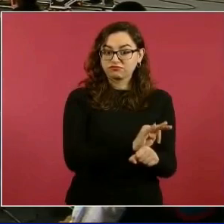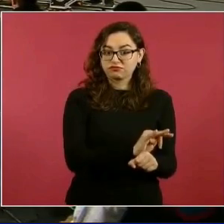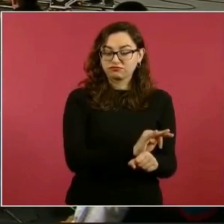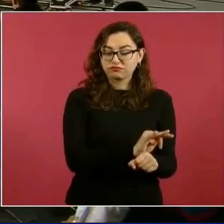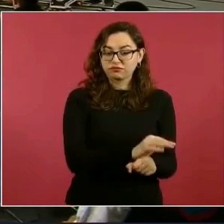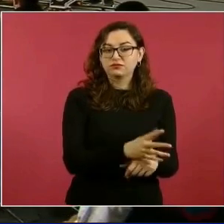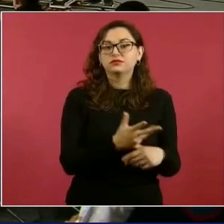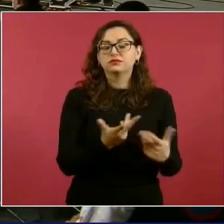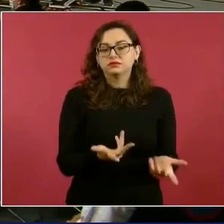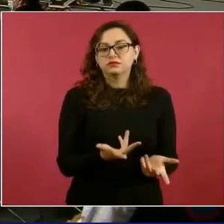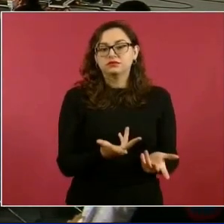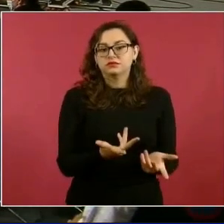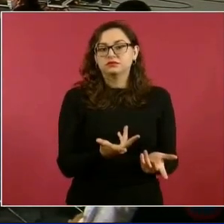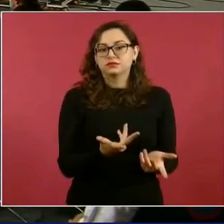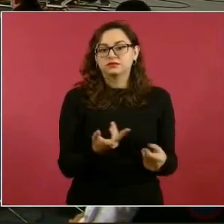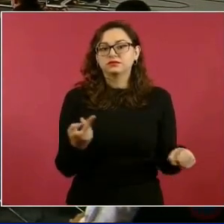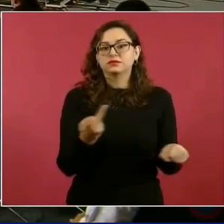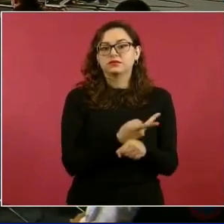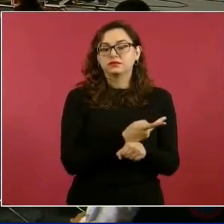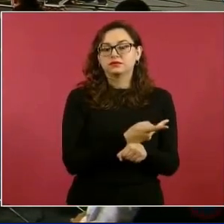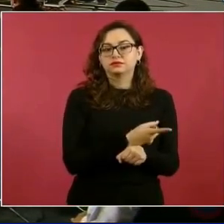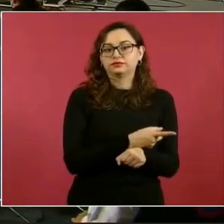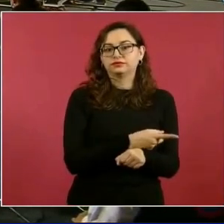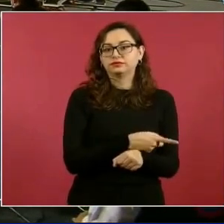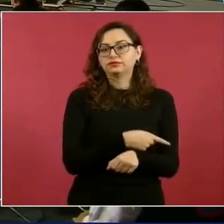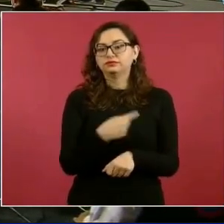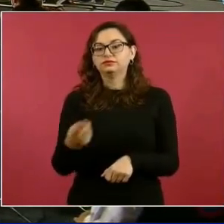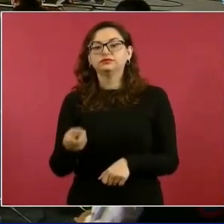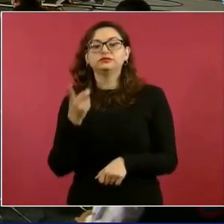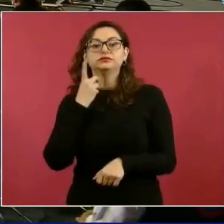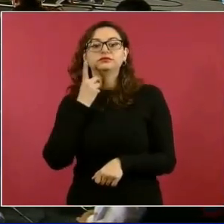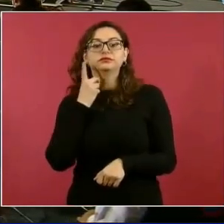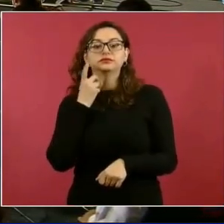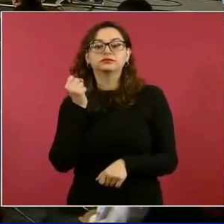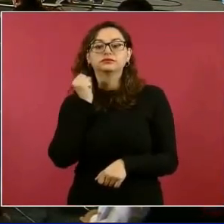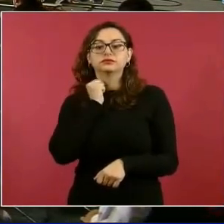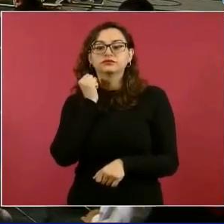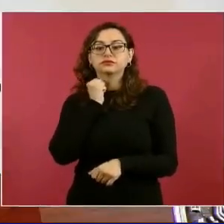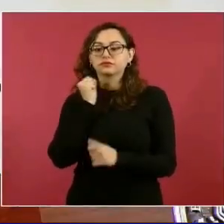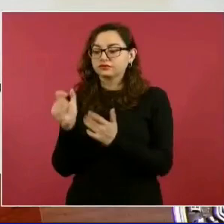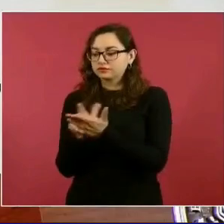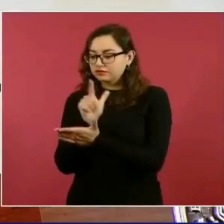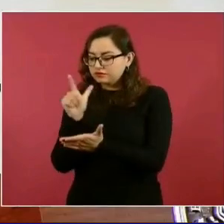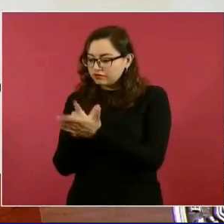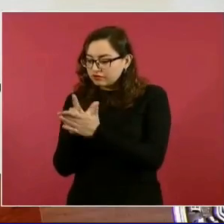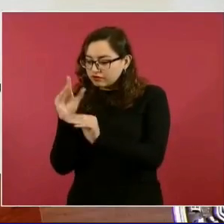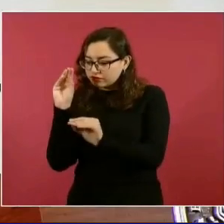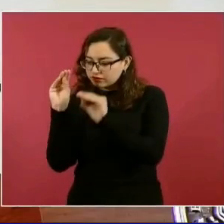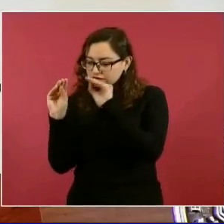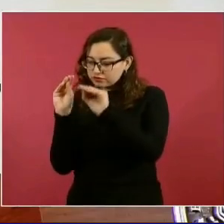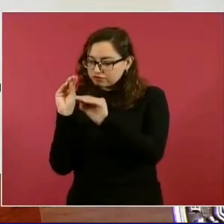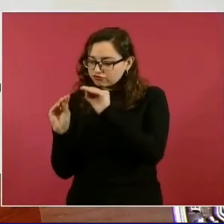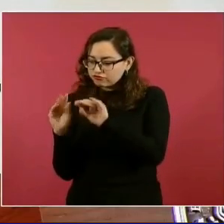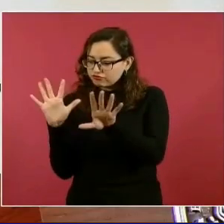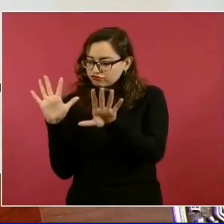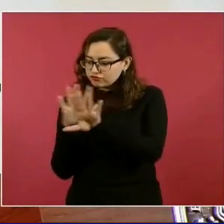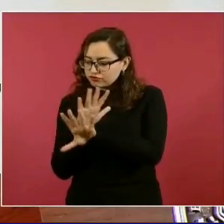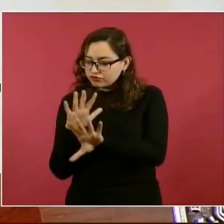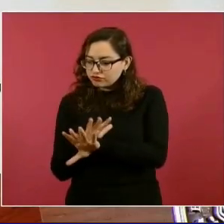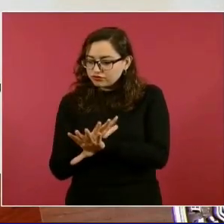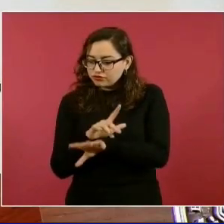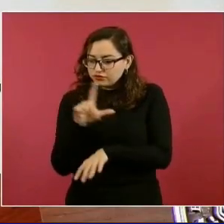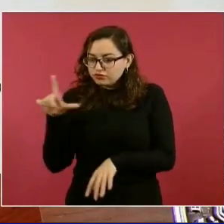llevaron a cabo reformas para crear un Estado dentro del Estado.